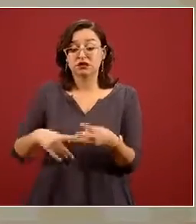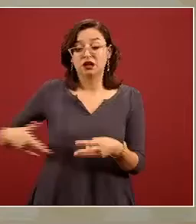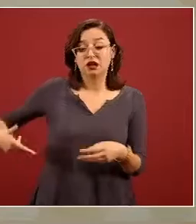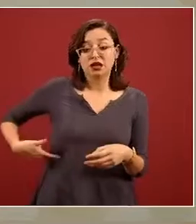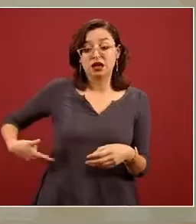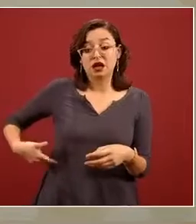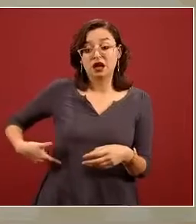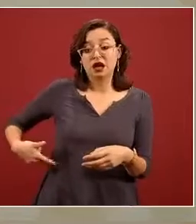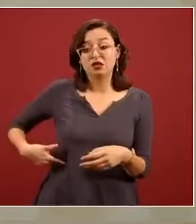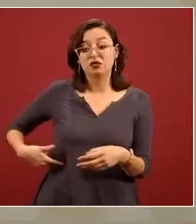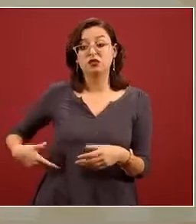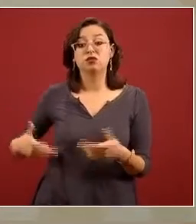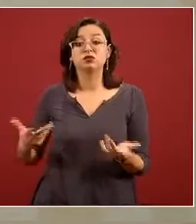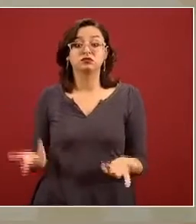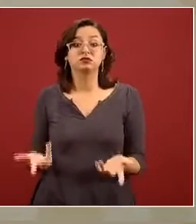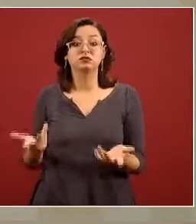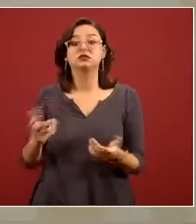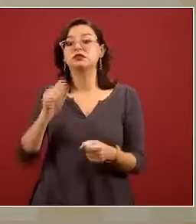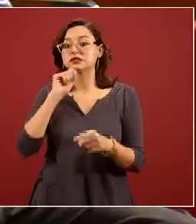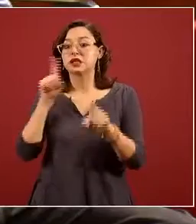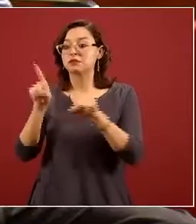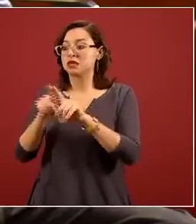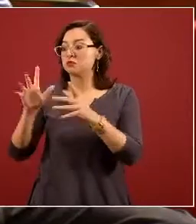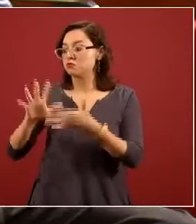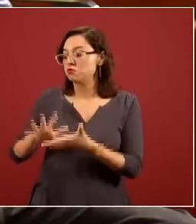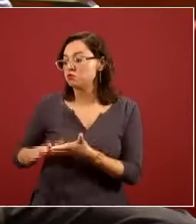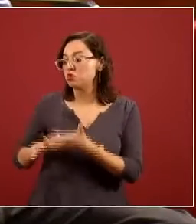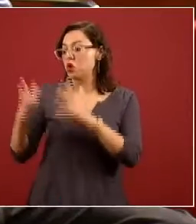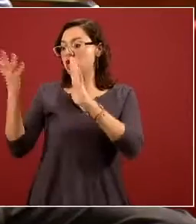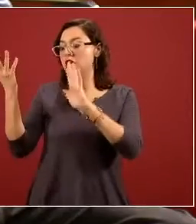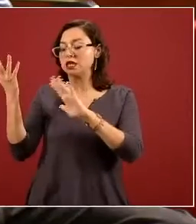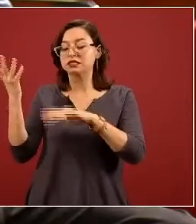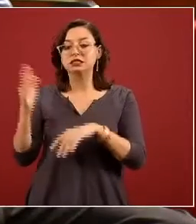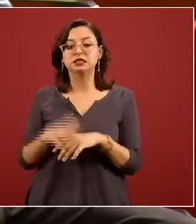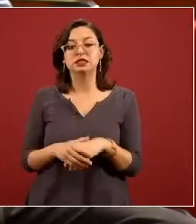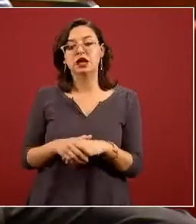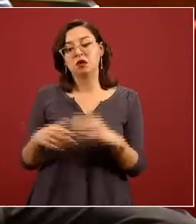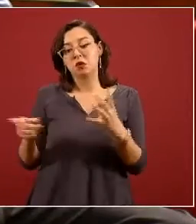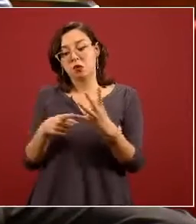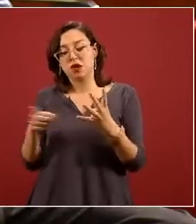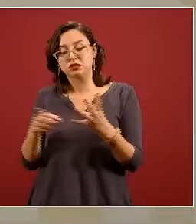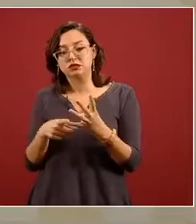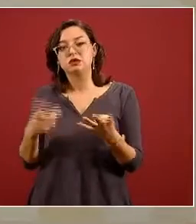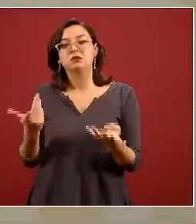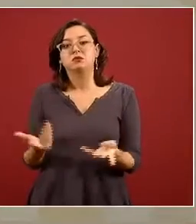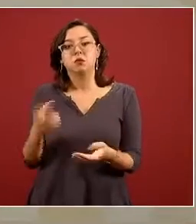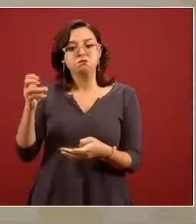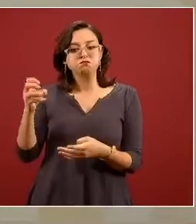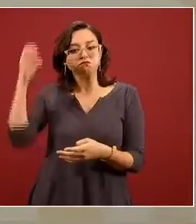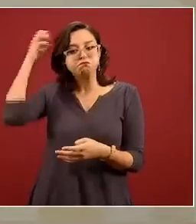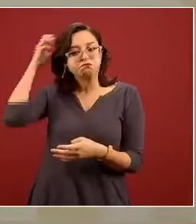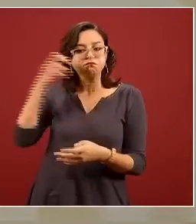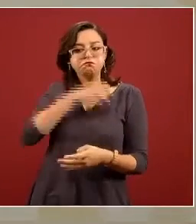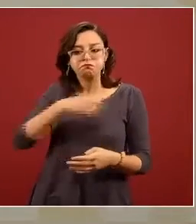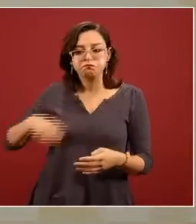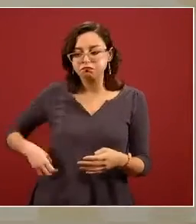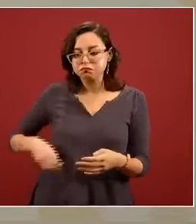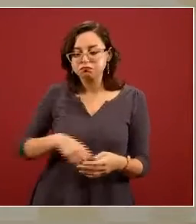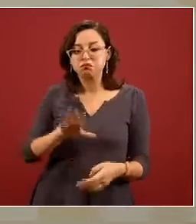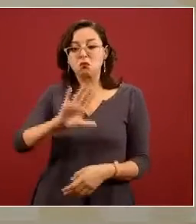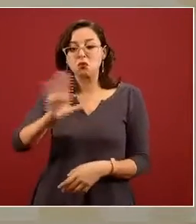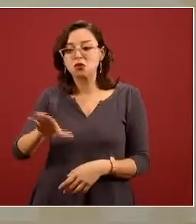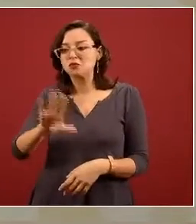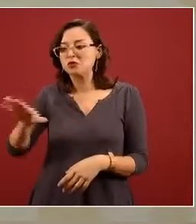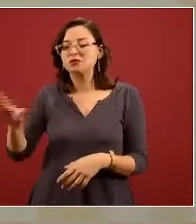ya tenemos otras como la violencia. La cuarta son las neoplasias malignas, los tumores. Y por eso conocemos que